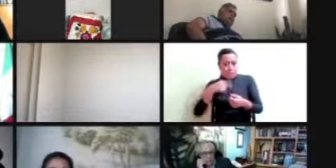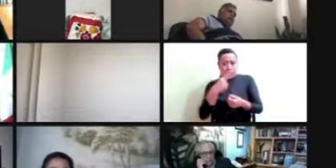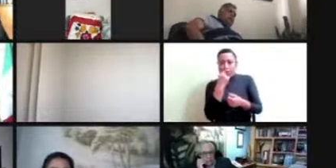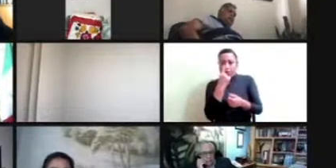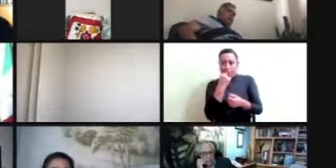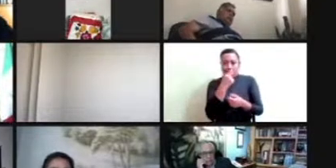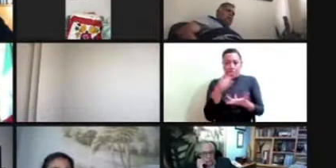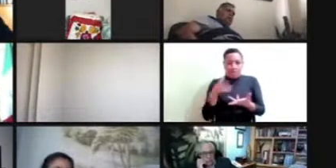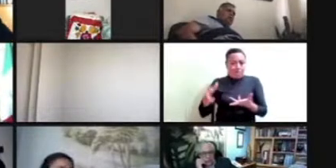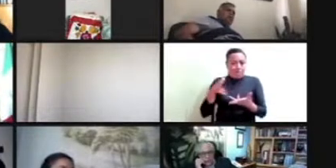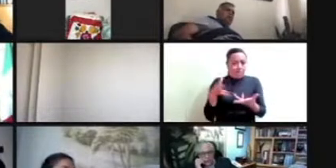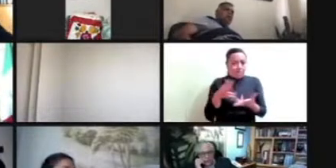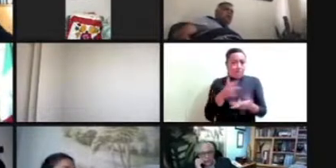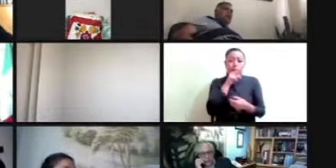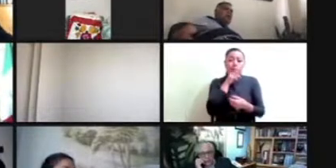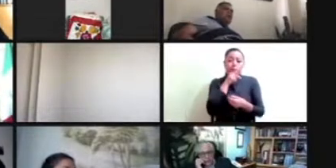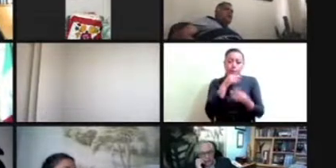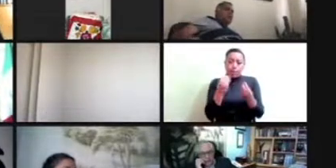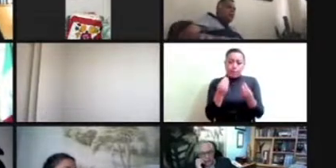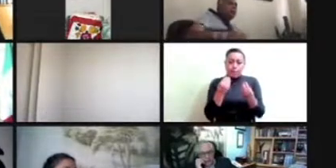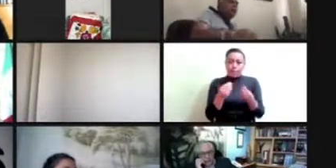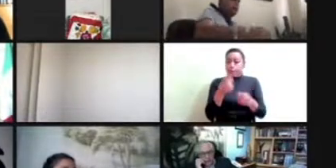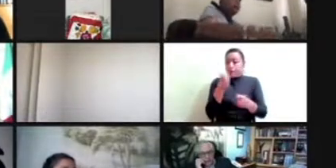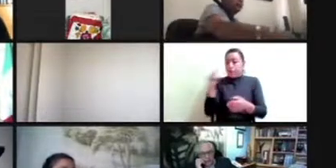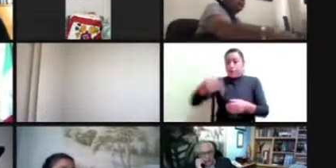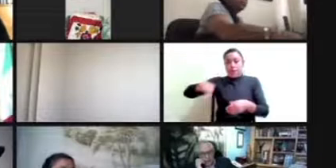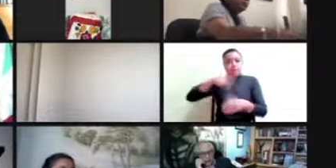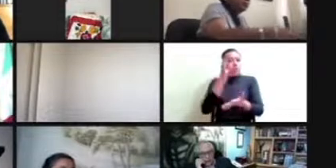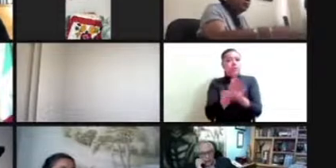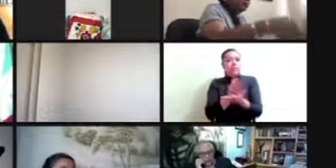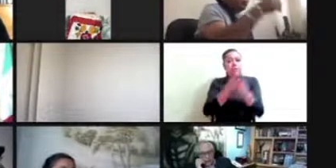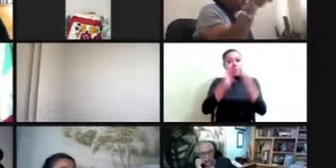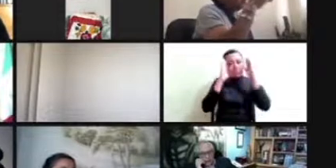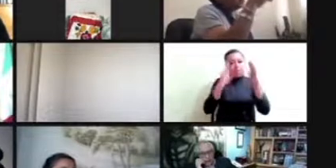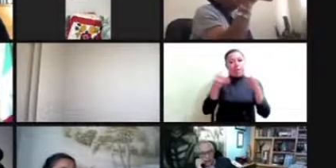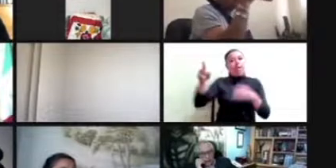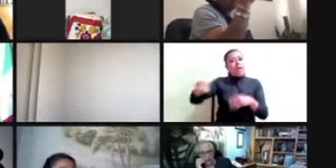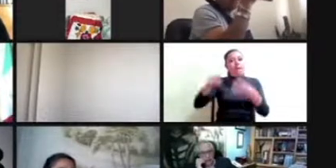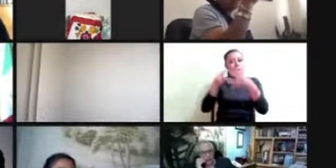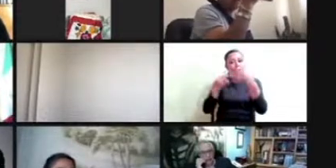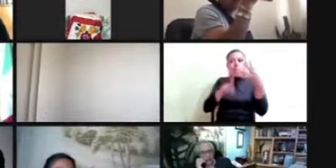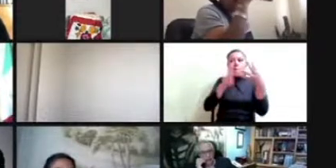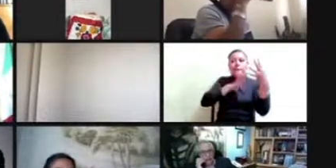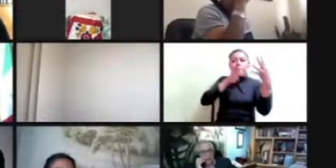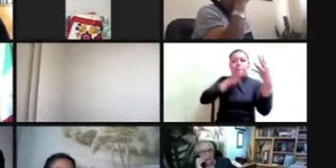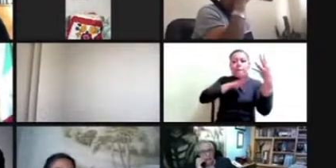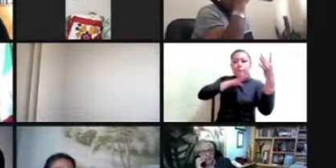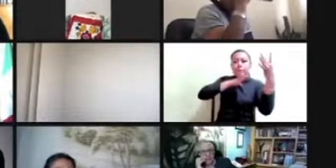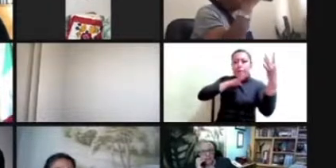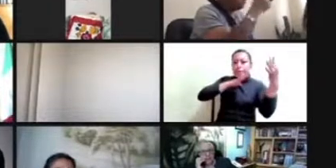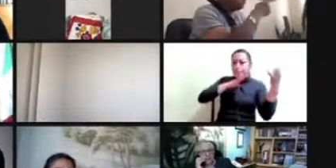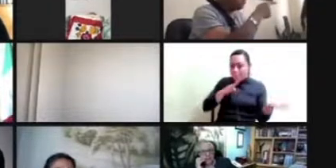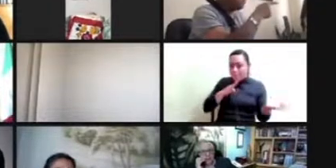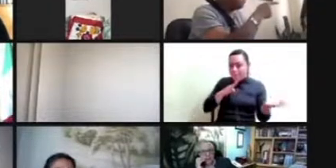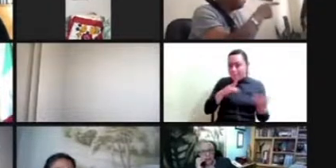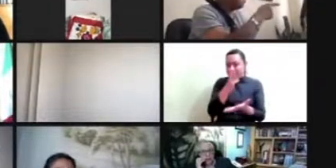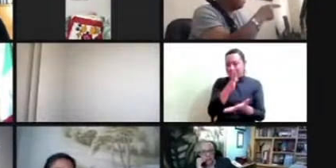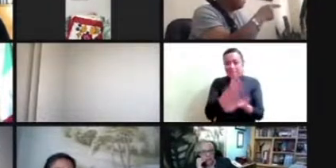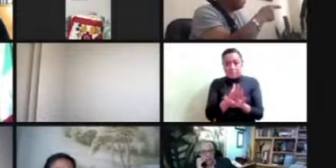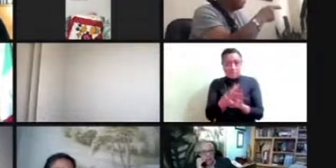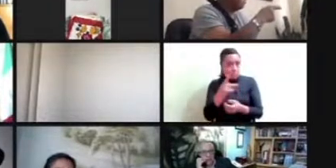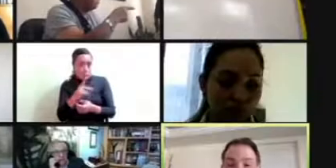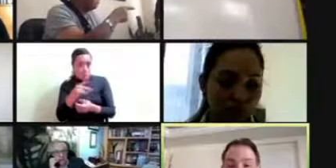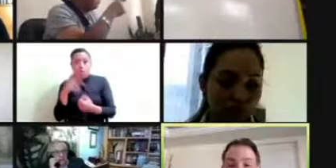al enfocarse solamente a reclamos por su desempeño sin revisar su precariedad laboral y el riesgo al